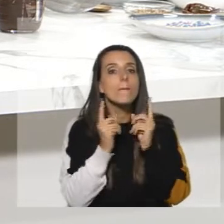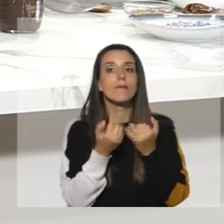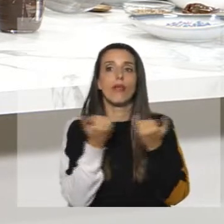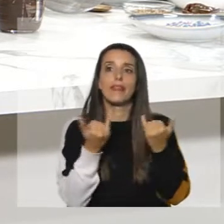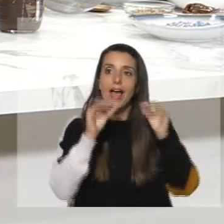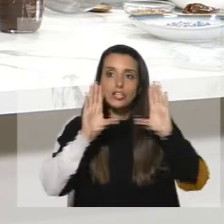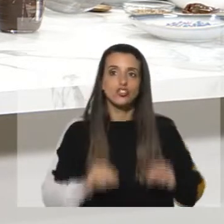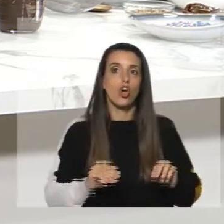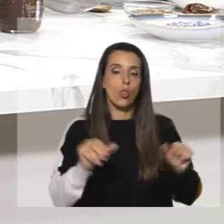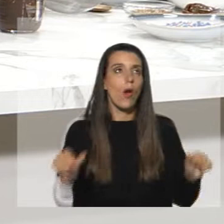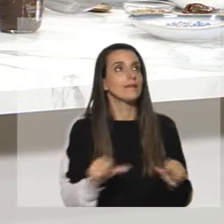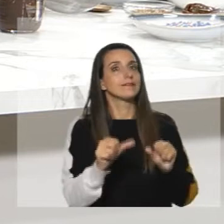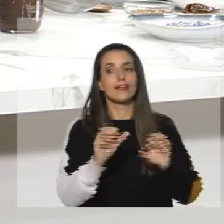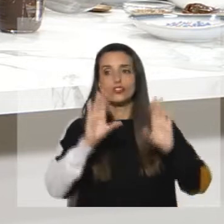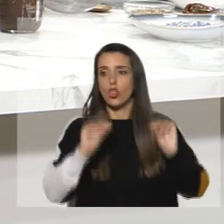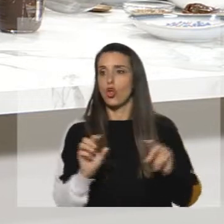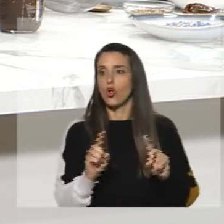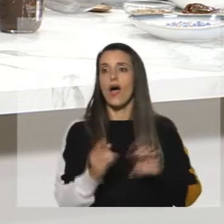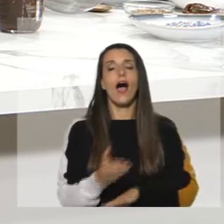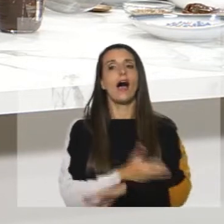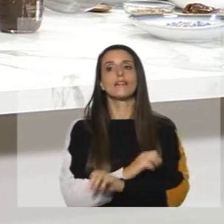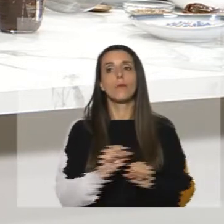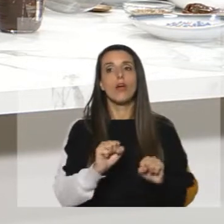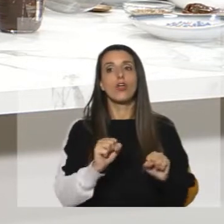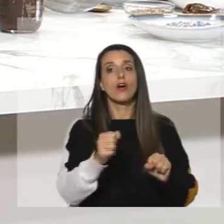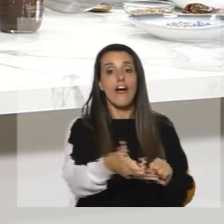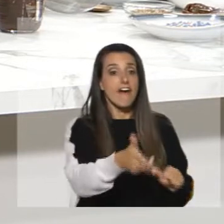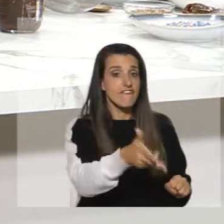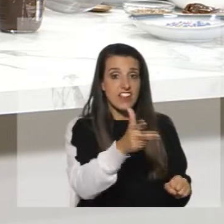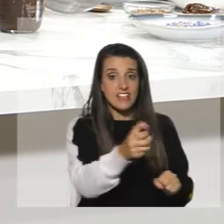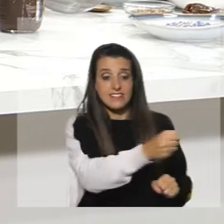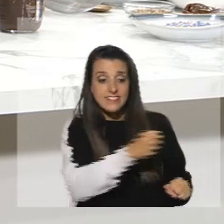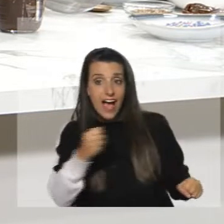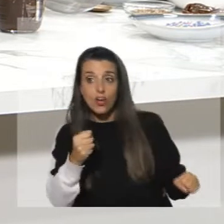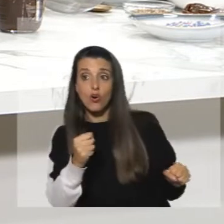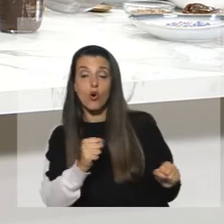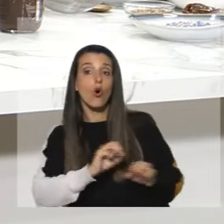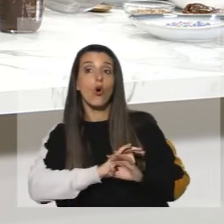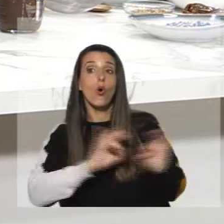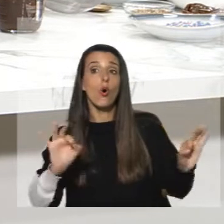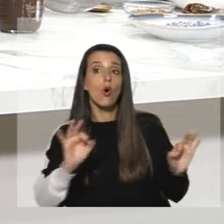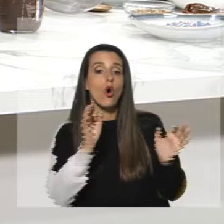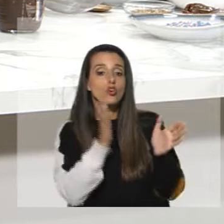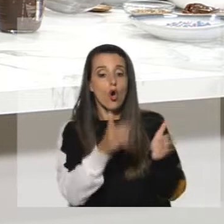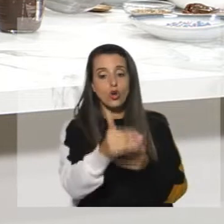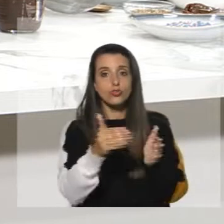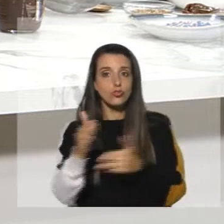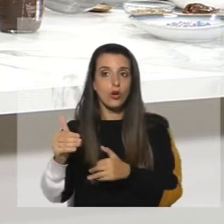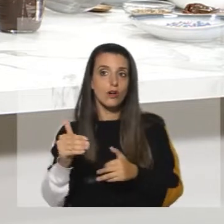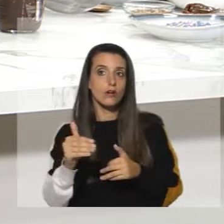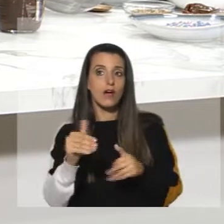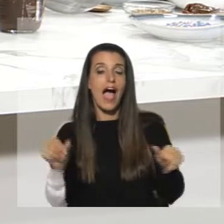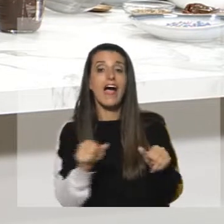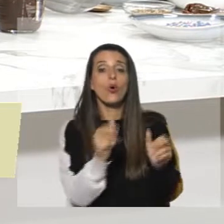la encanta torta, esa organización. Relleno. Bien, ya. No. Saco la torta del freezer o la hago y está fría. La recorto, armo